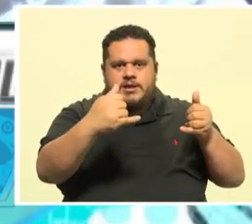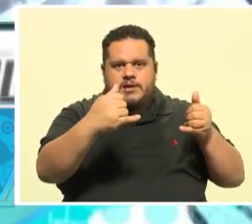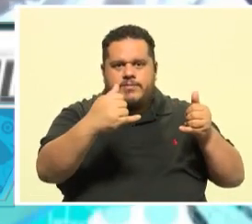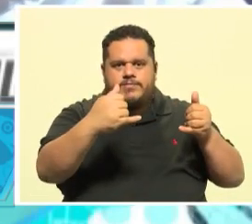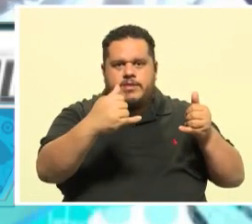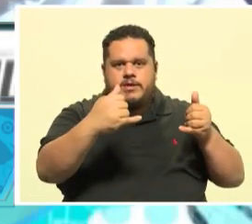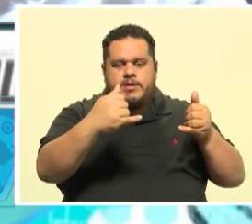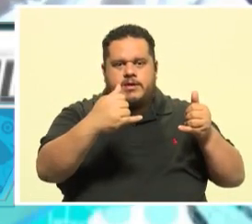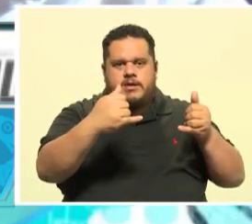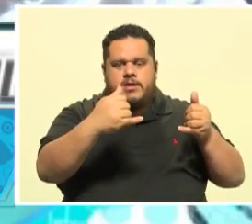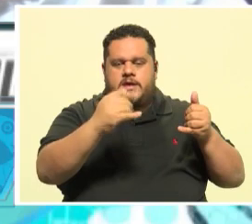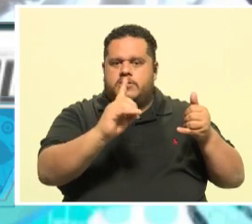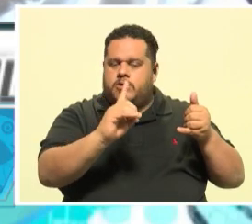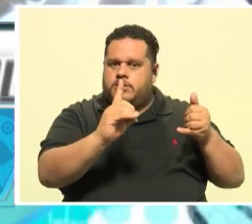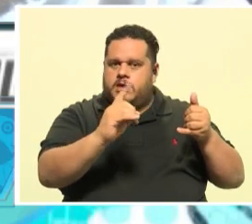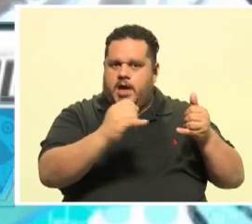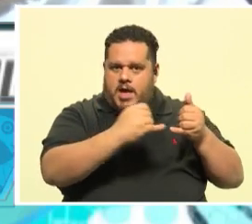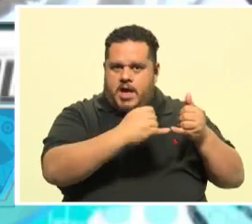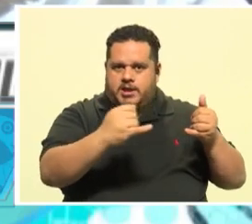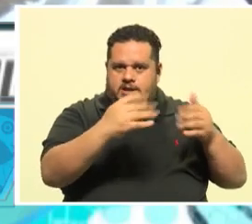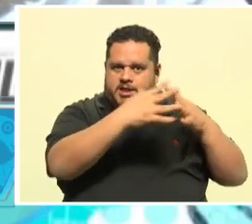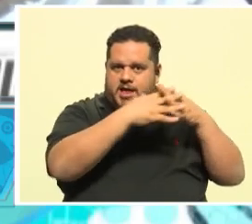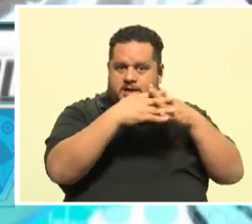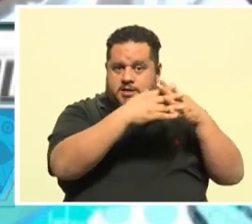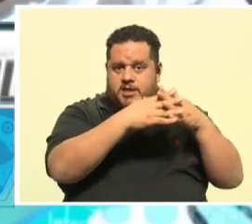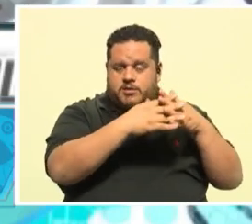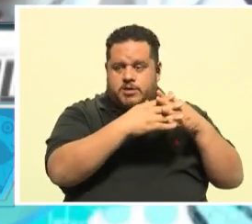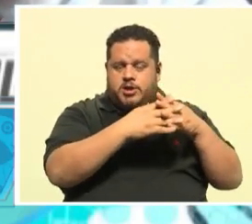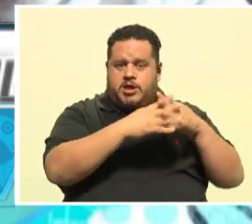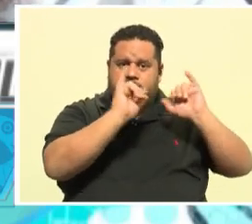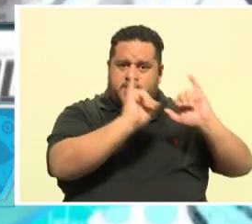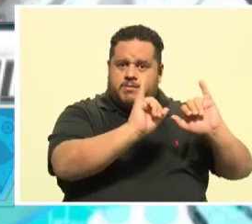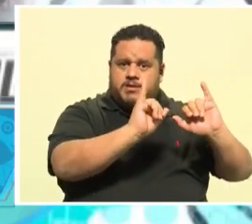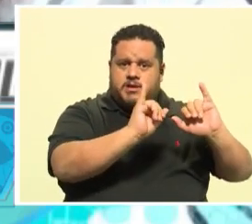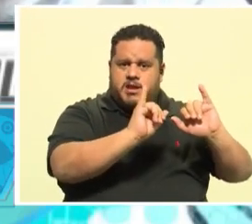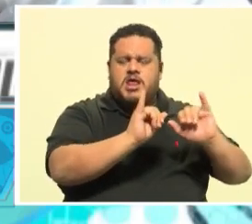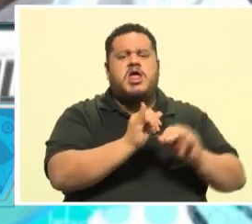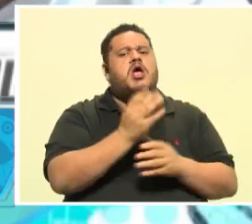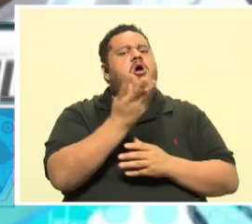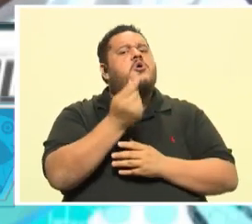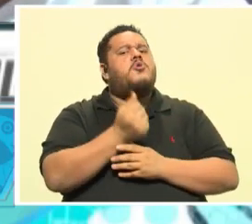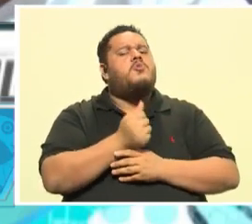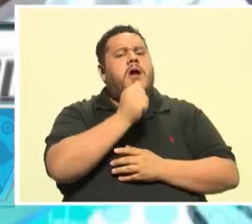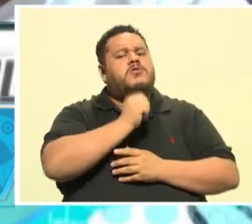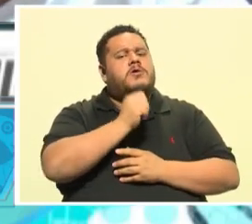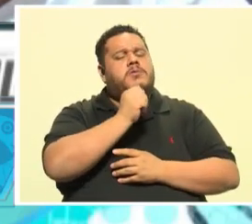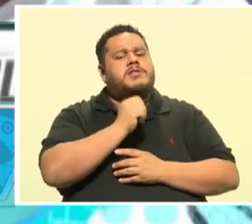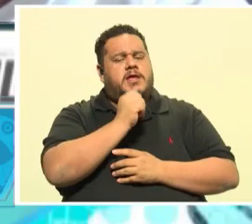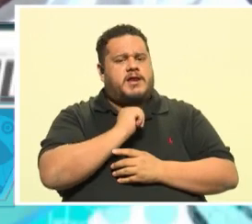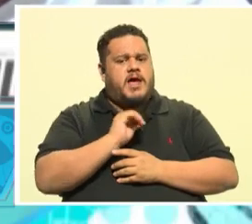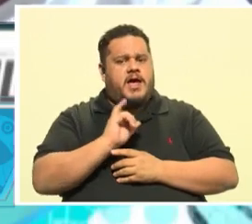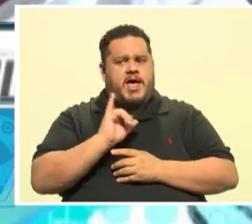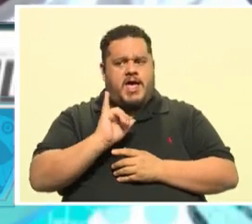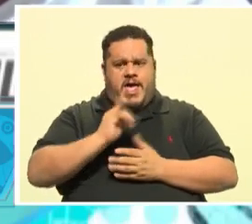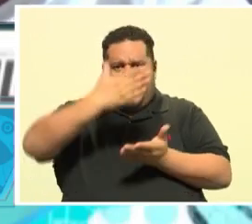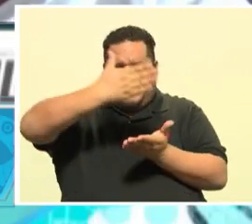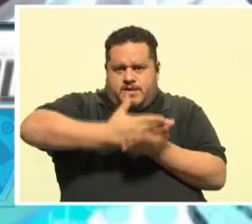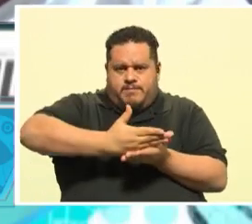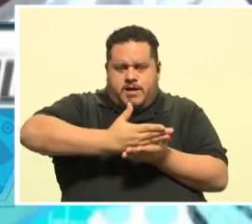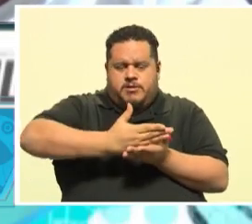no tiene por qué ser responsable de la irresponsabilidad de quienes gobiernan o mal gobiernan